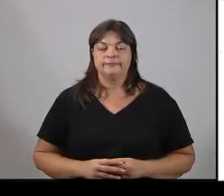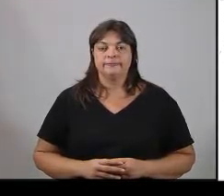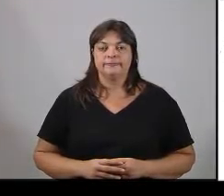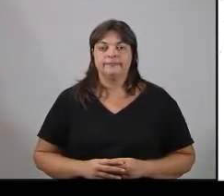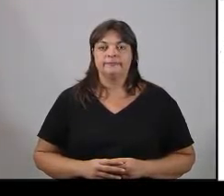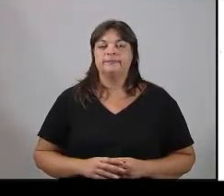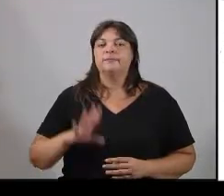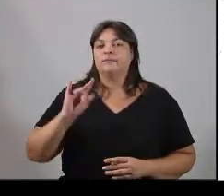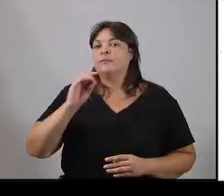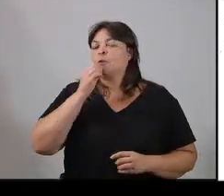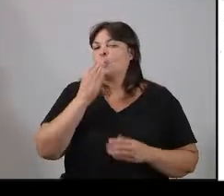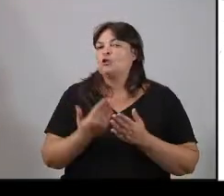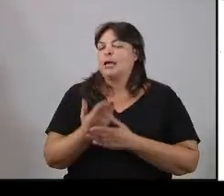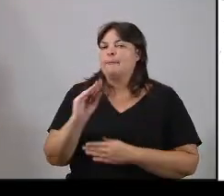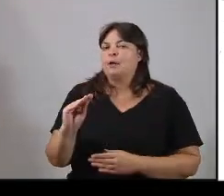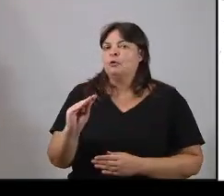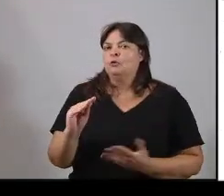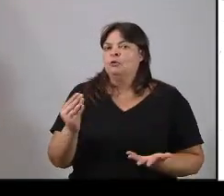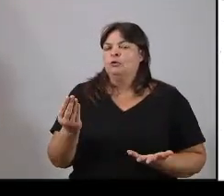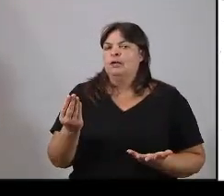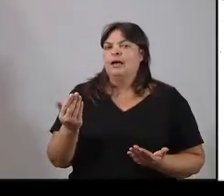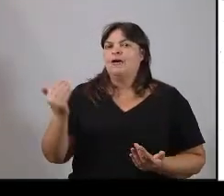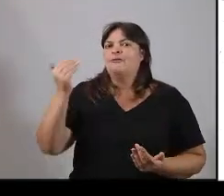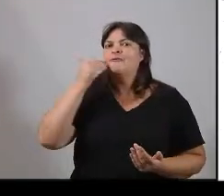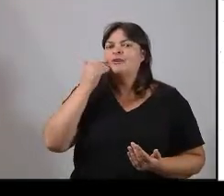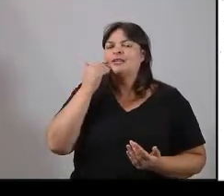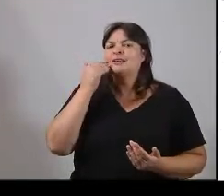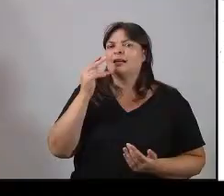Sí, buenos días. Una preguntita. ¿Por qué se elige la fecha del